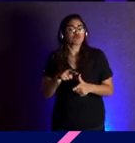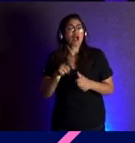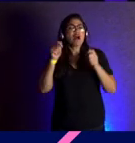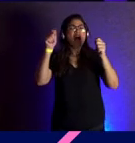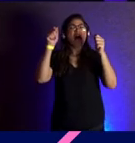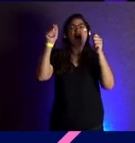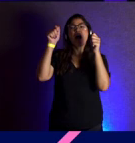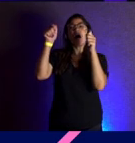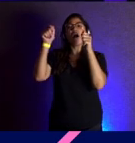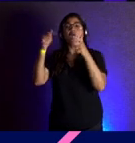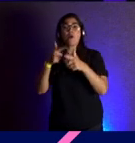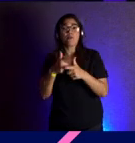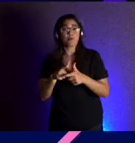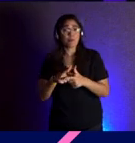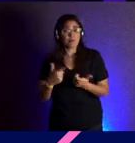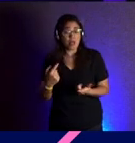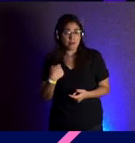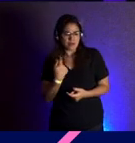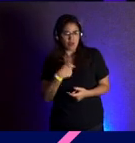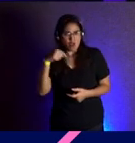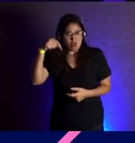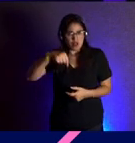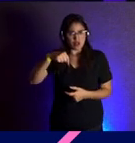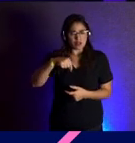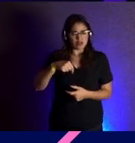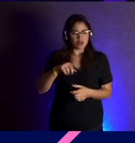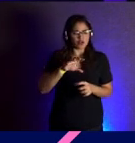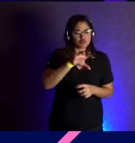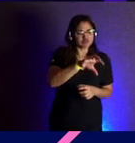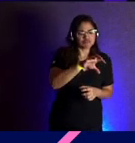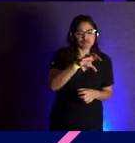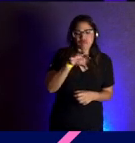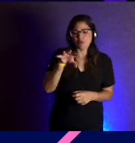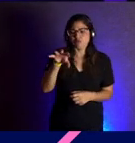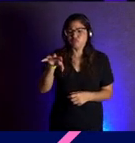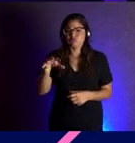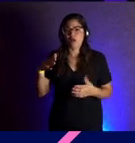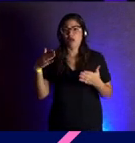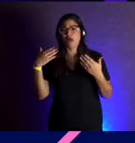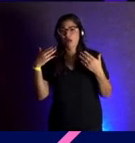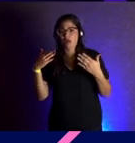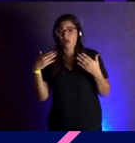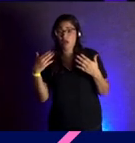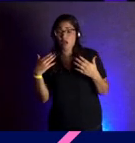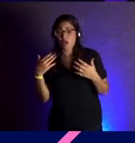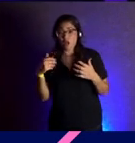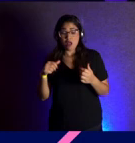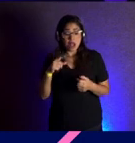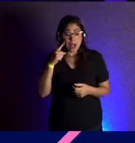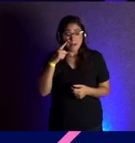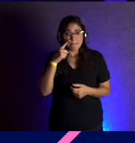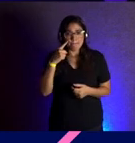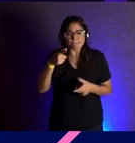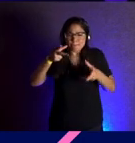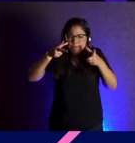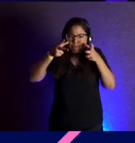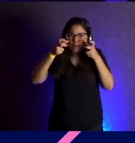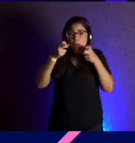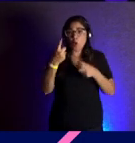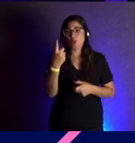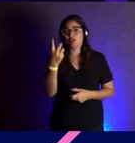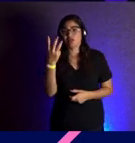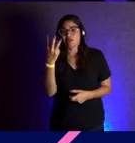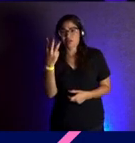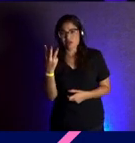de calor. Identificamos 13 minas nuevas que no estaban registradas. Esto es un